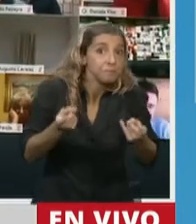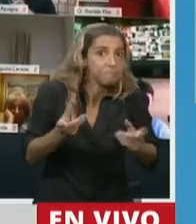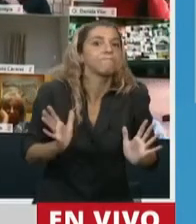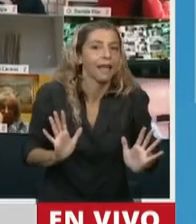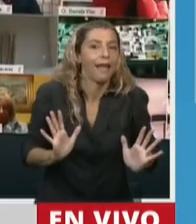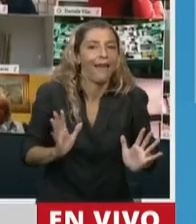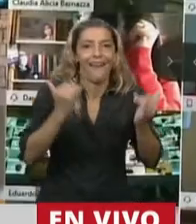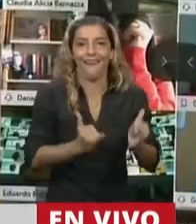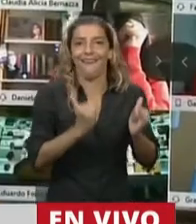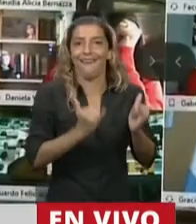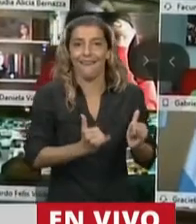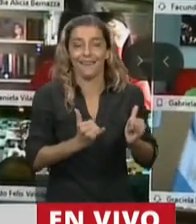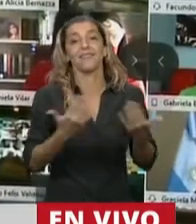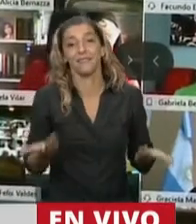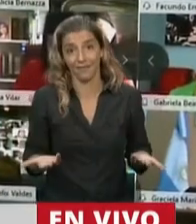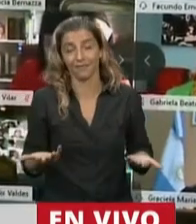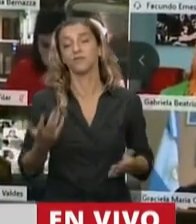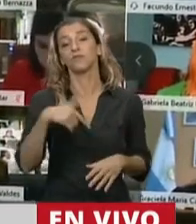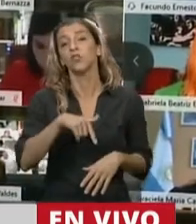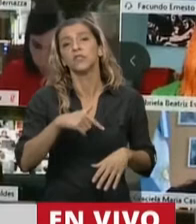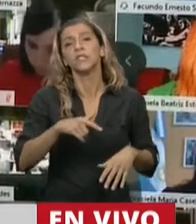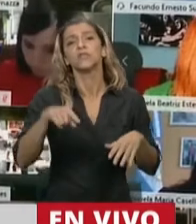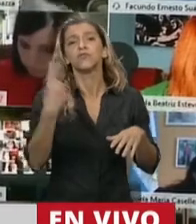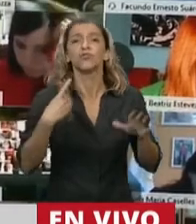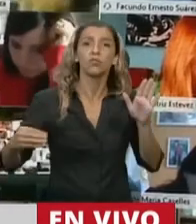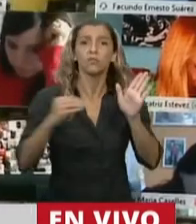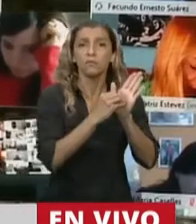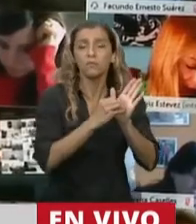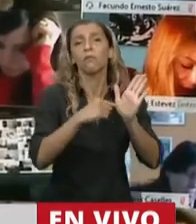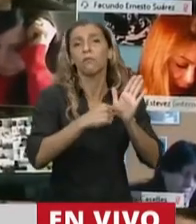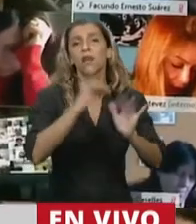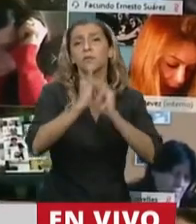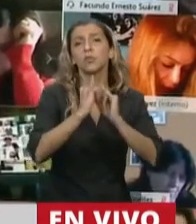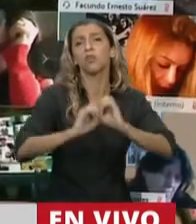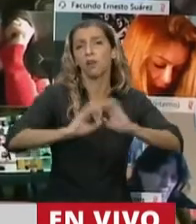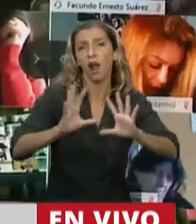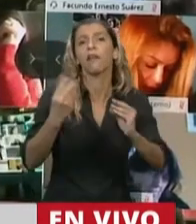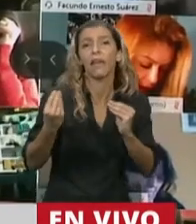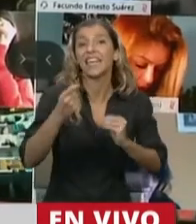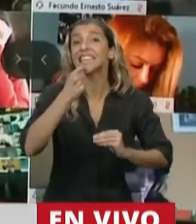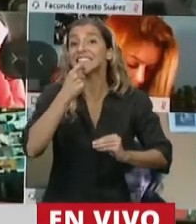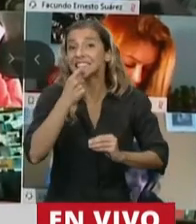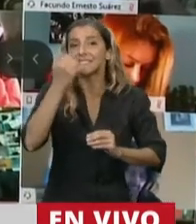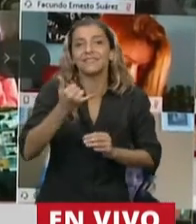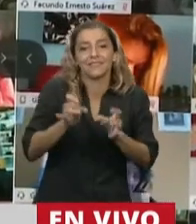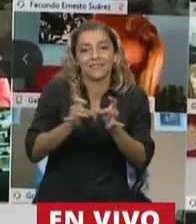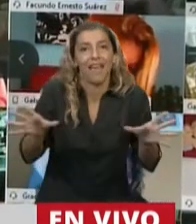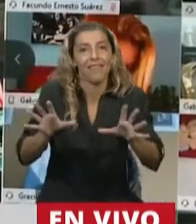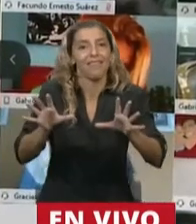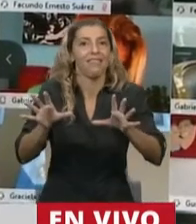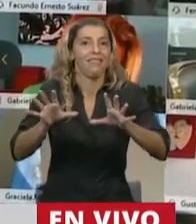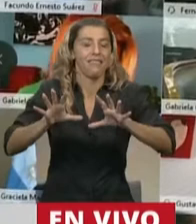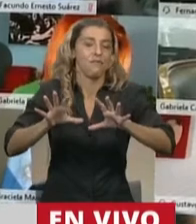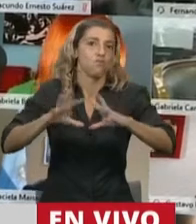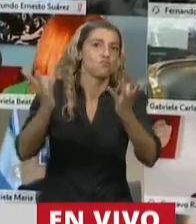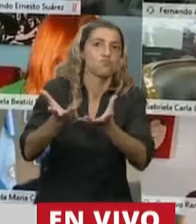haber una pandemia o una catástrofe que impida la concurrencia de los chicos al aula. No